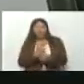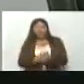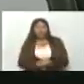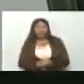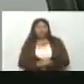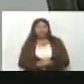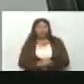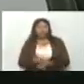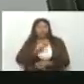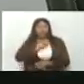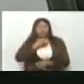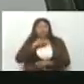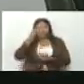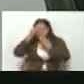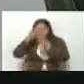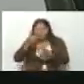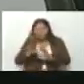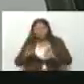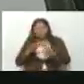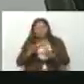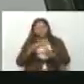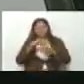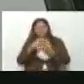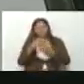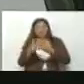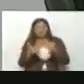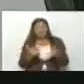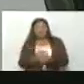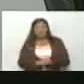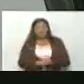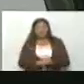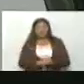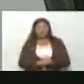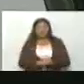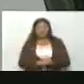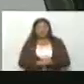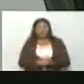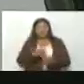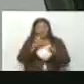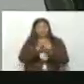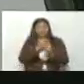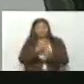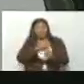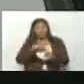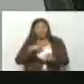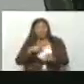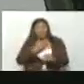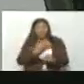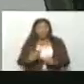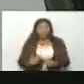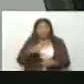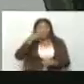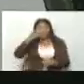tan cobardes que no reconocen esa situación de labor, esa situación que nuestro presidente